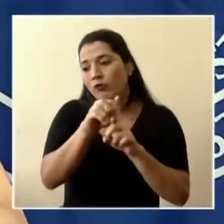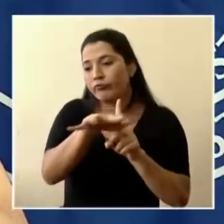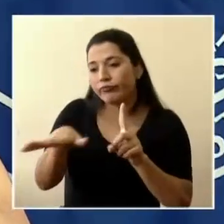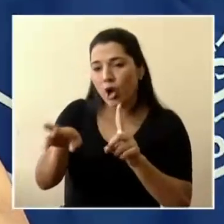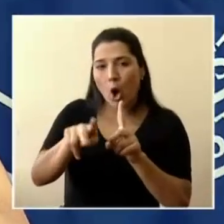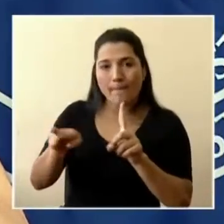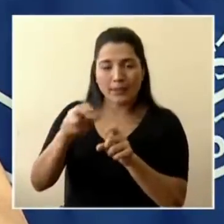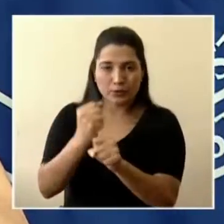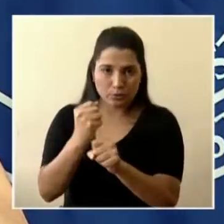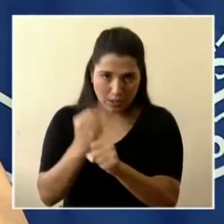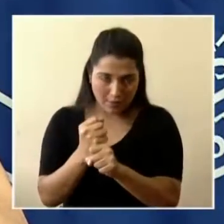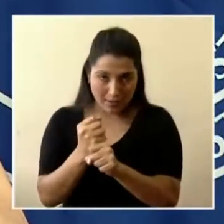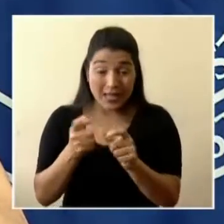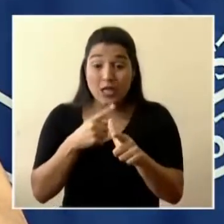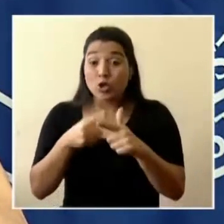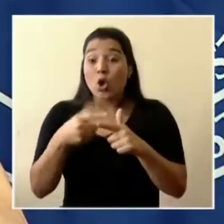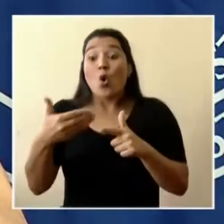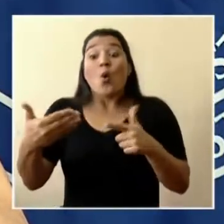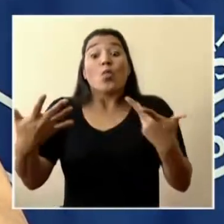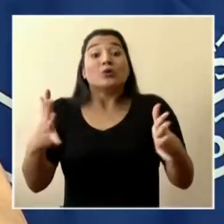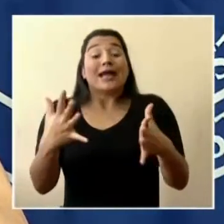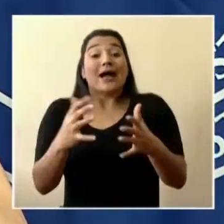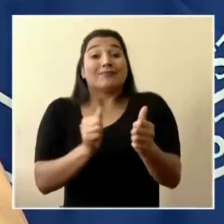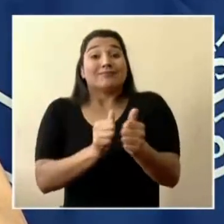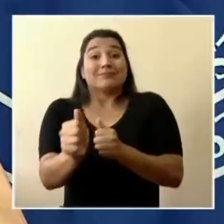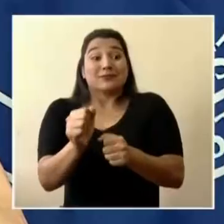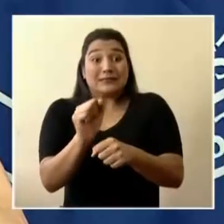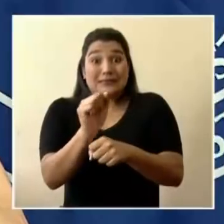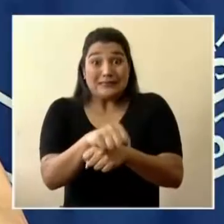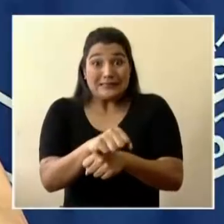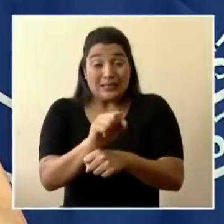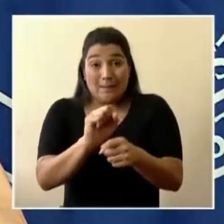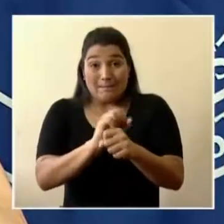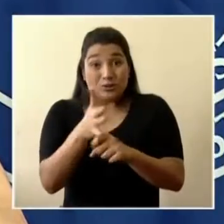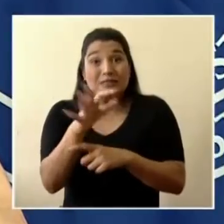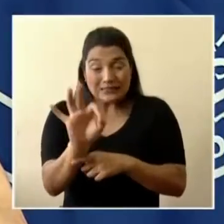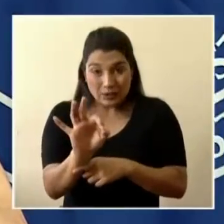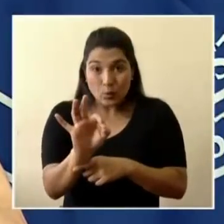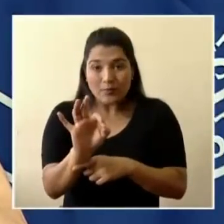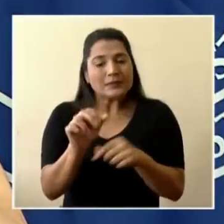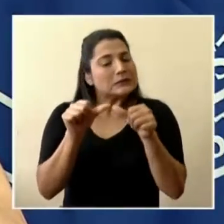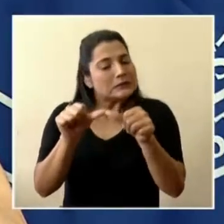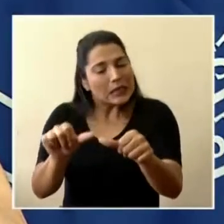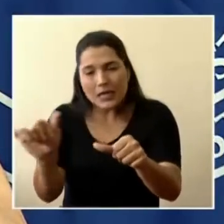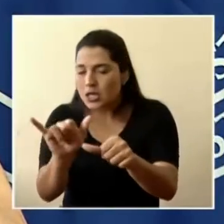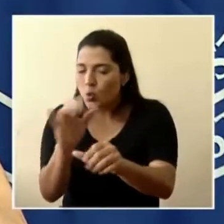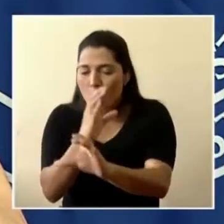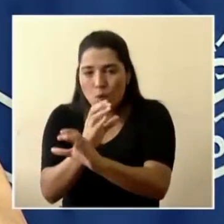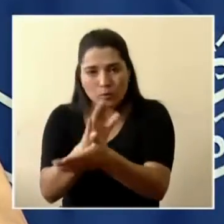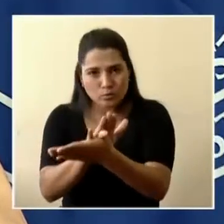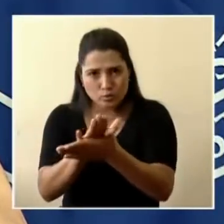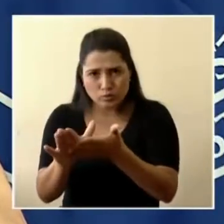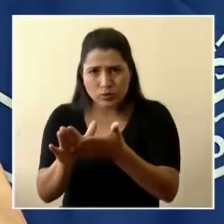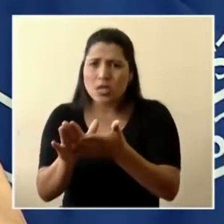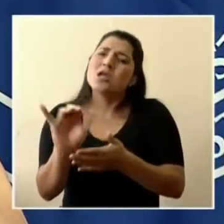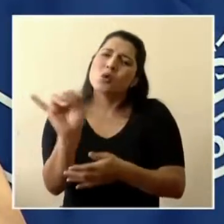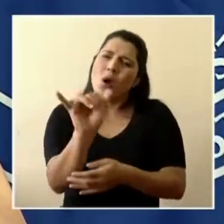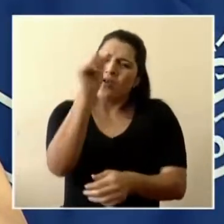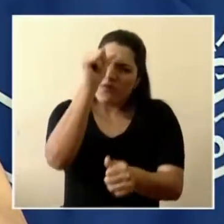ya salgamos del pico máximo, porque todavía quedarán personas que son susceptibles y que pueden contraer el virus y que